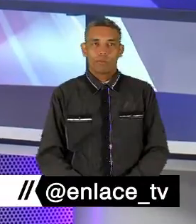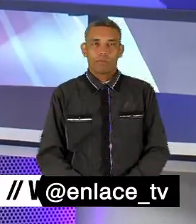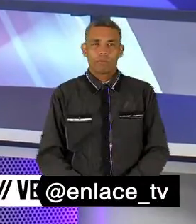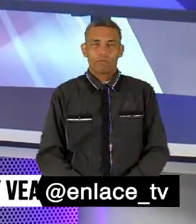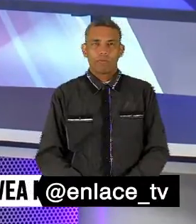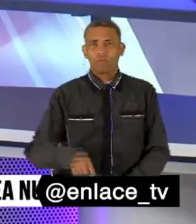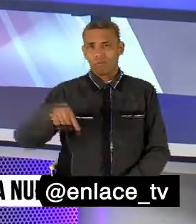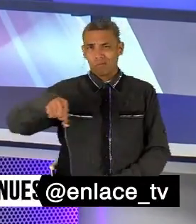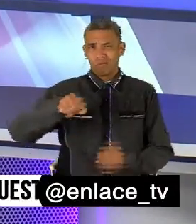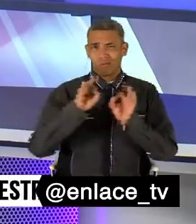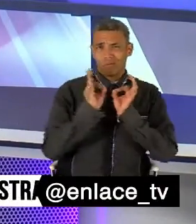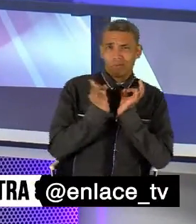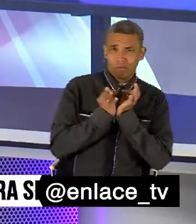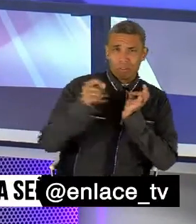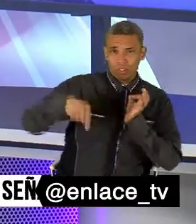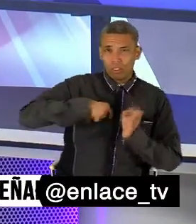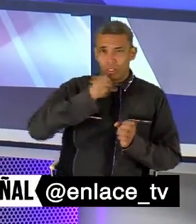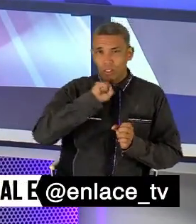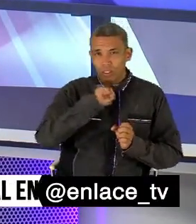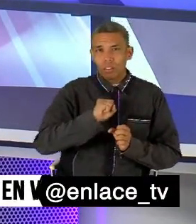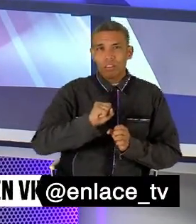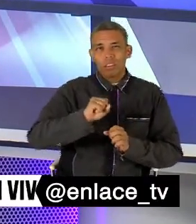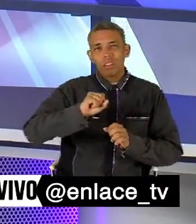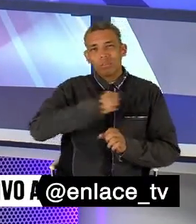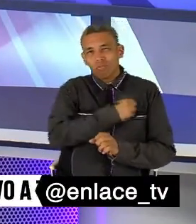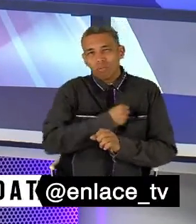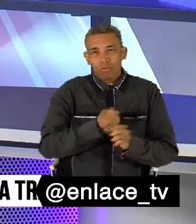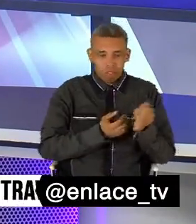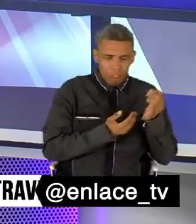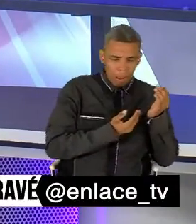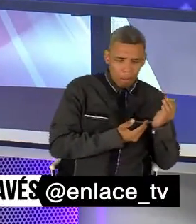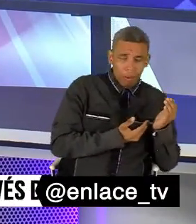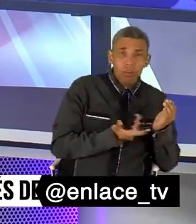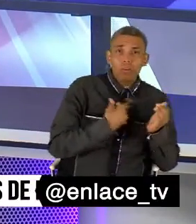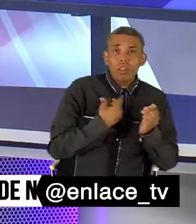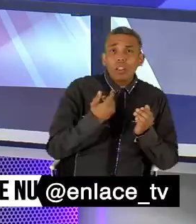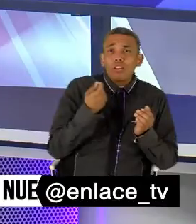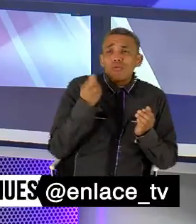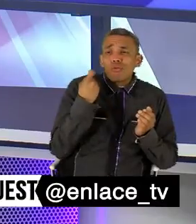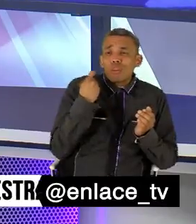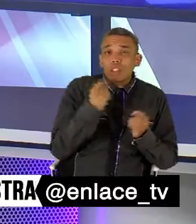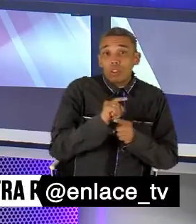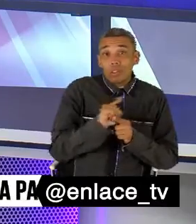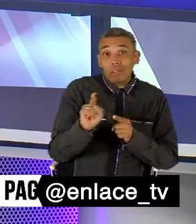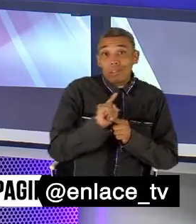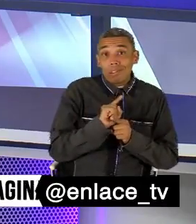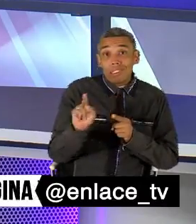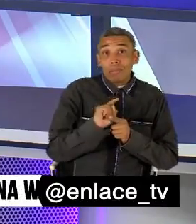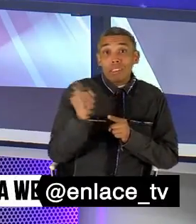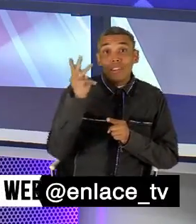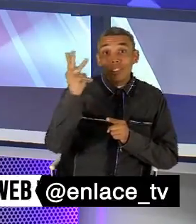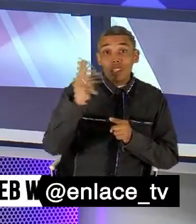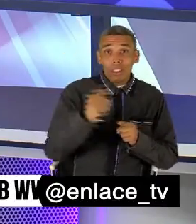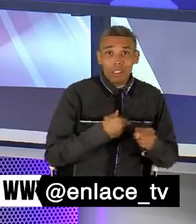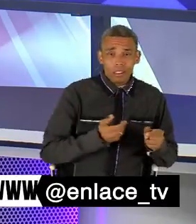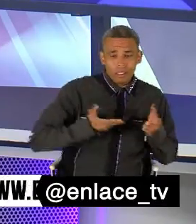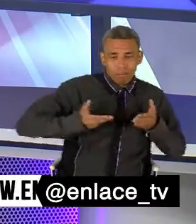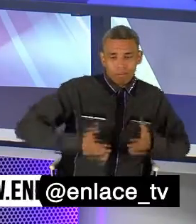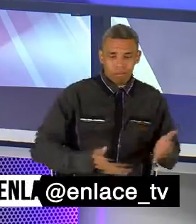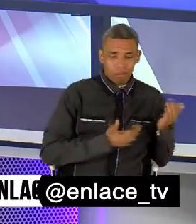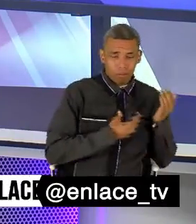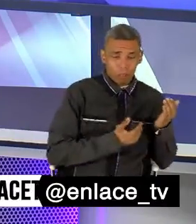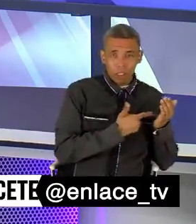urgencia traslado a unidad de cuidados intensivos de un bebé de 3 semanas de vida quien nació con problemas respiratorios. El